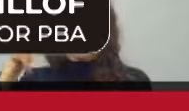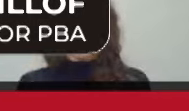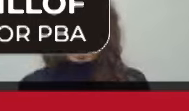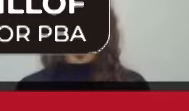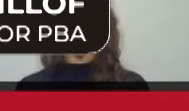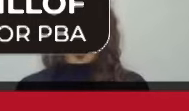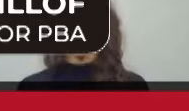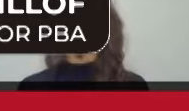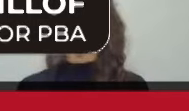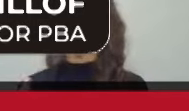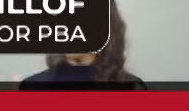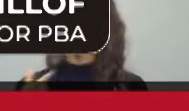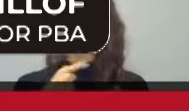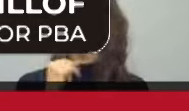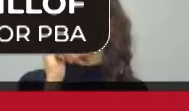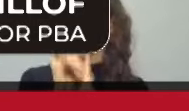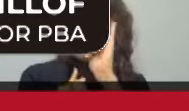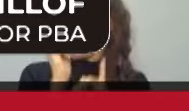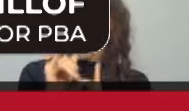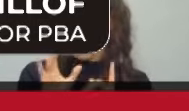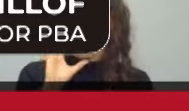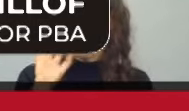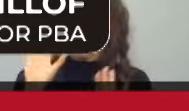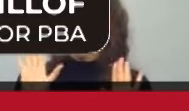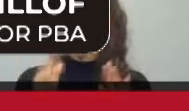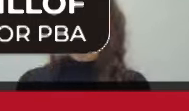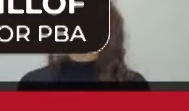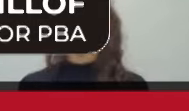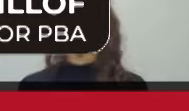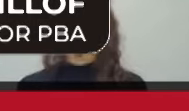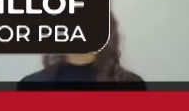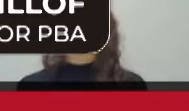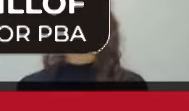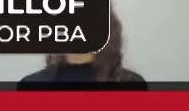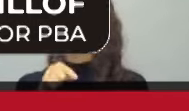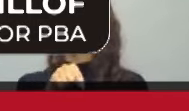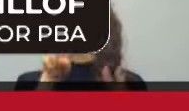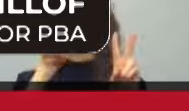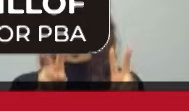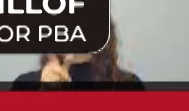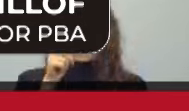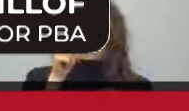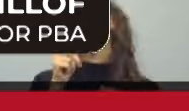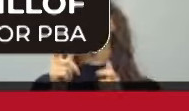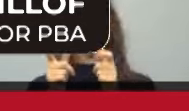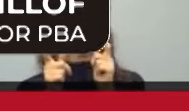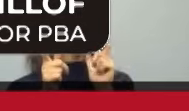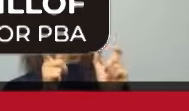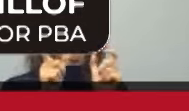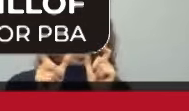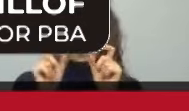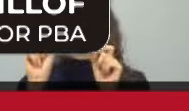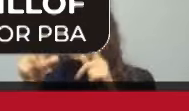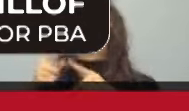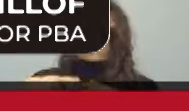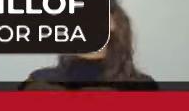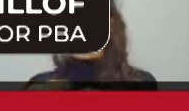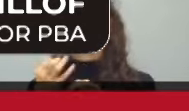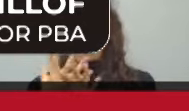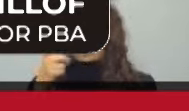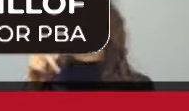un pequeño detalle que parece de uso terminológico, de jerga, de economistas, pero no es